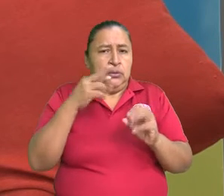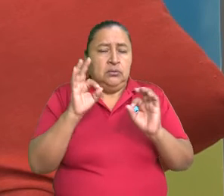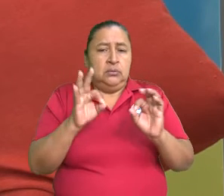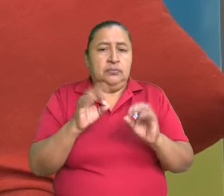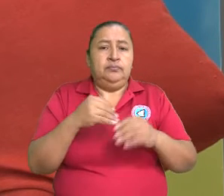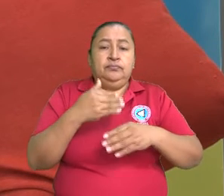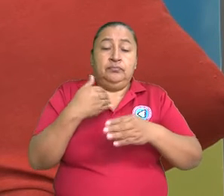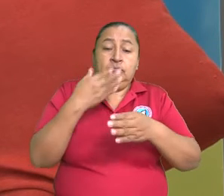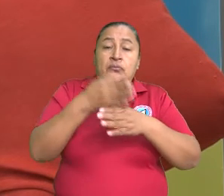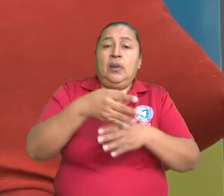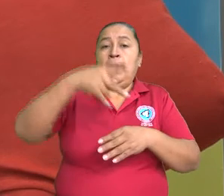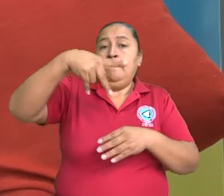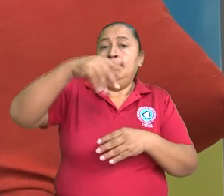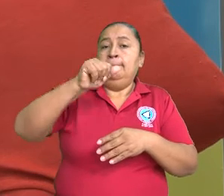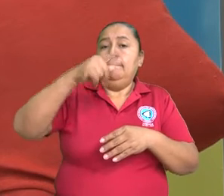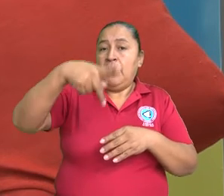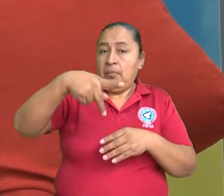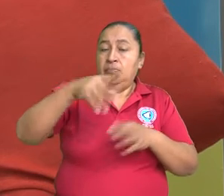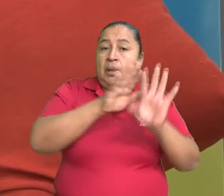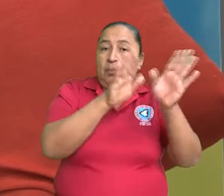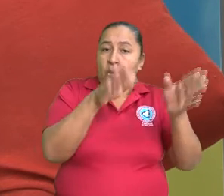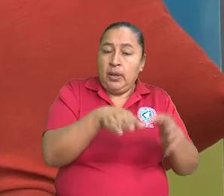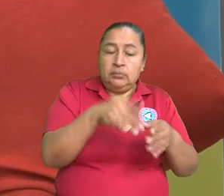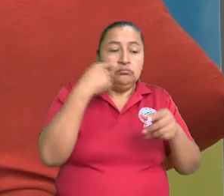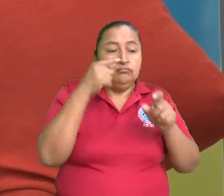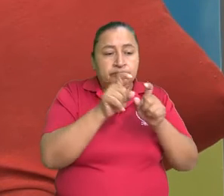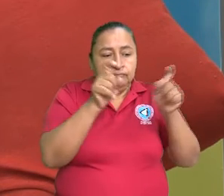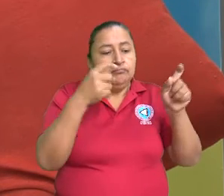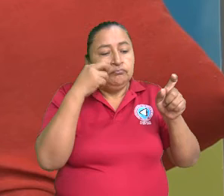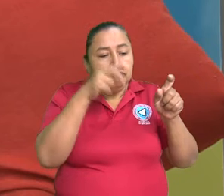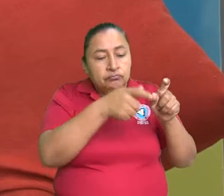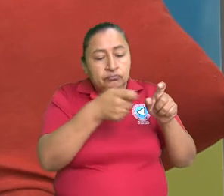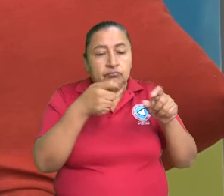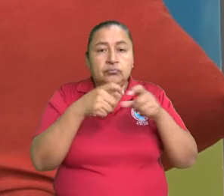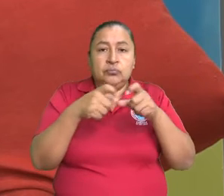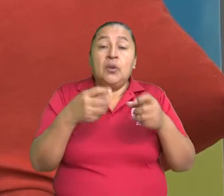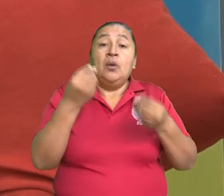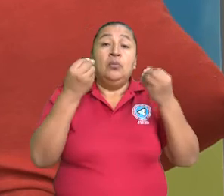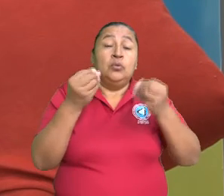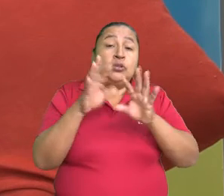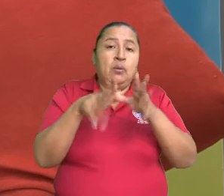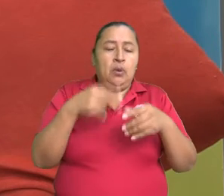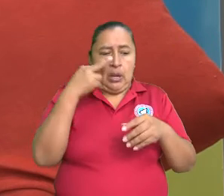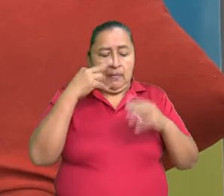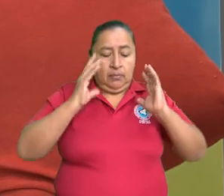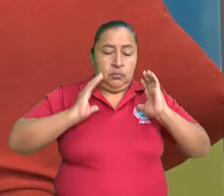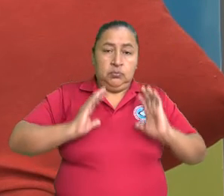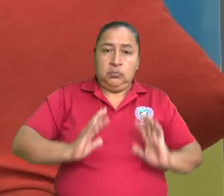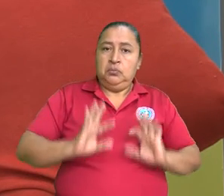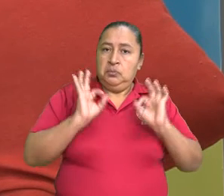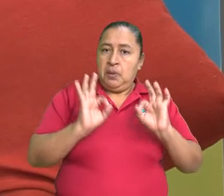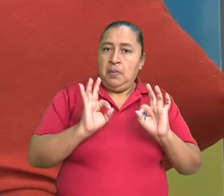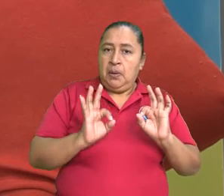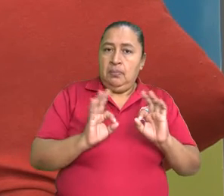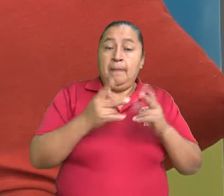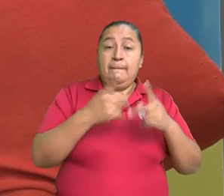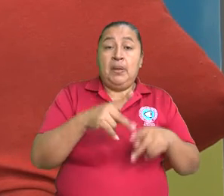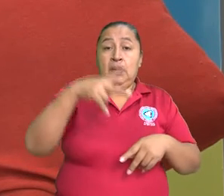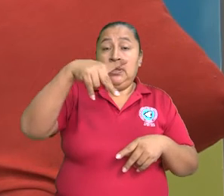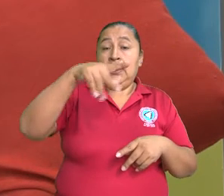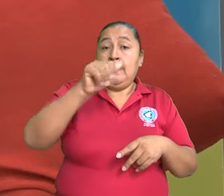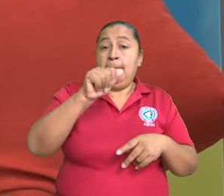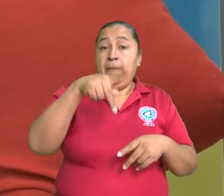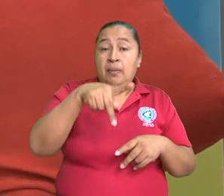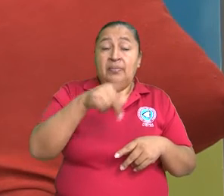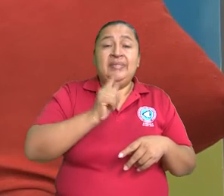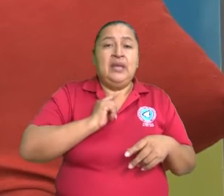a través del papanicolaou en la mujer, podés detectarlo. Muchas mujeres las miramos sana a nivel externo y en el papanicolaou uno